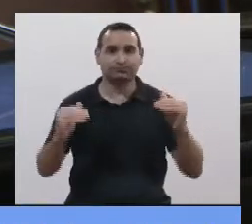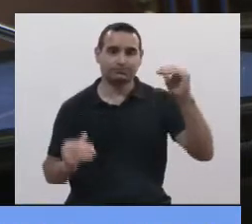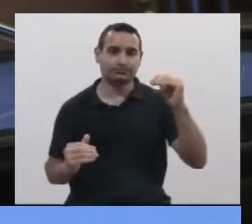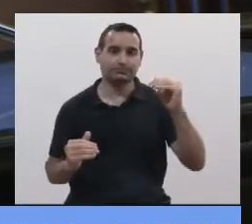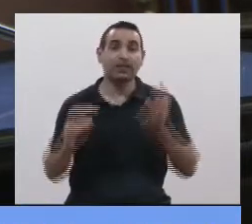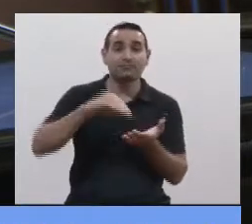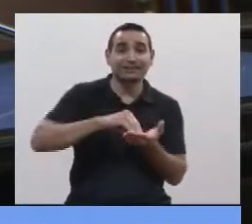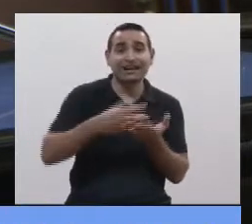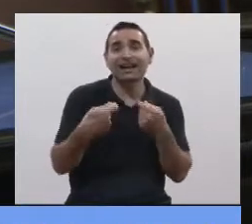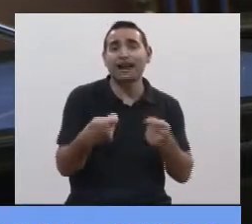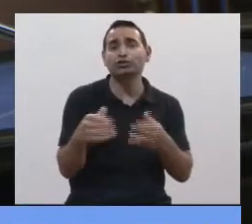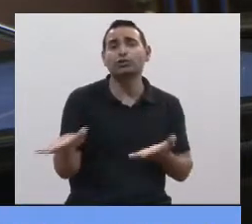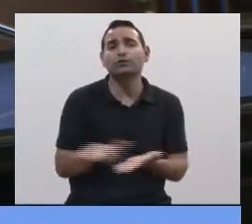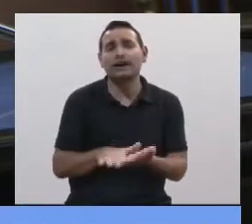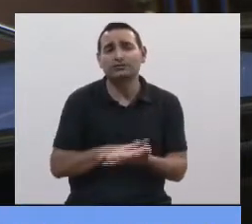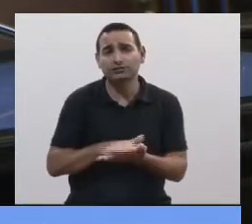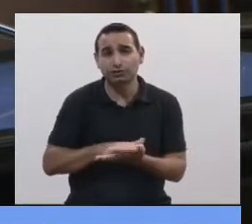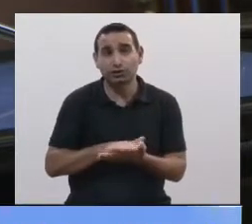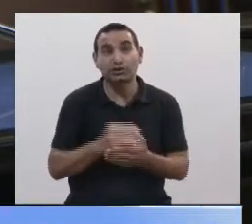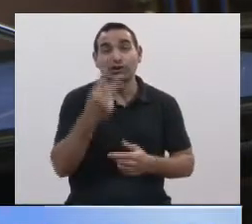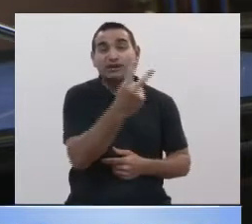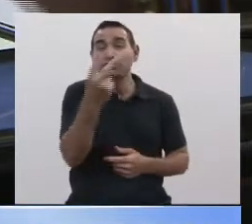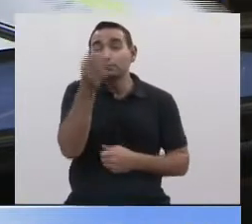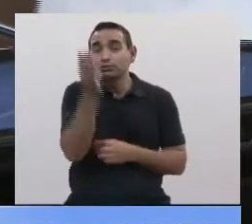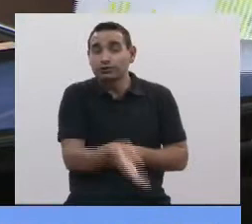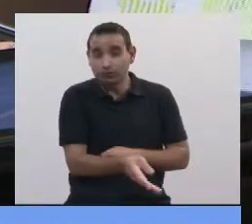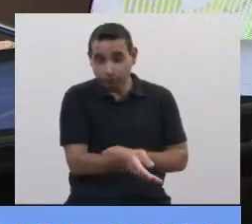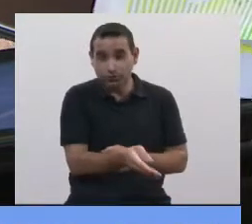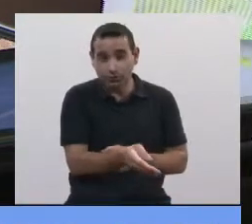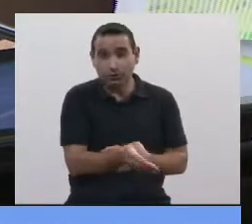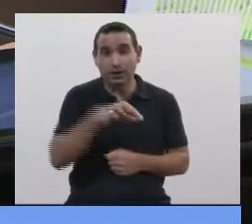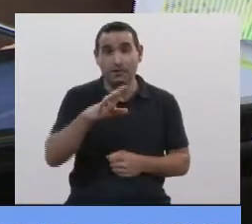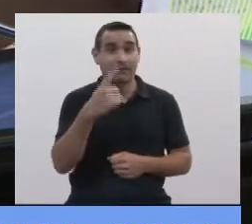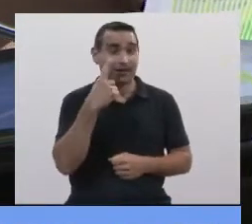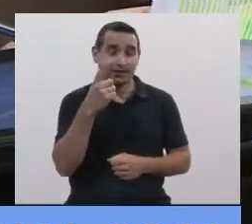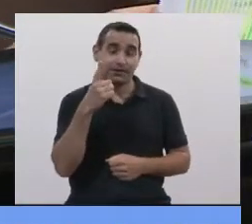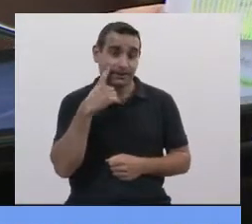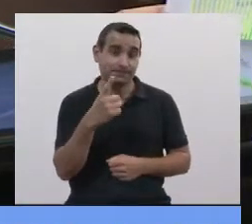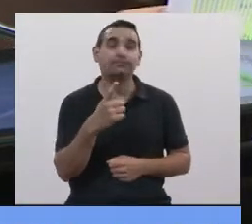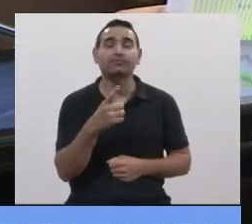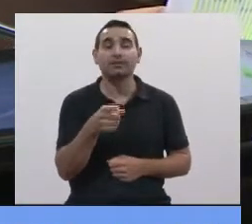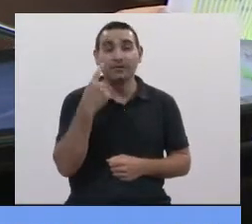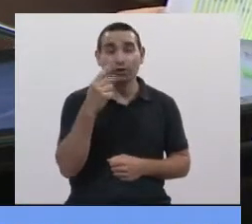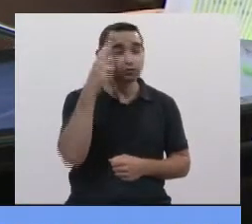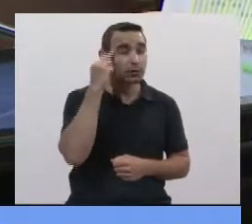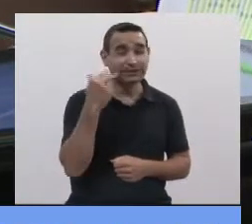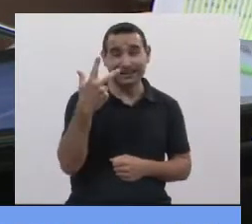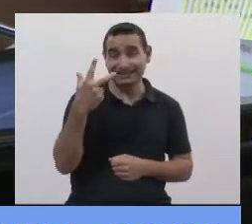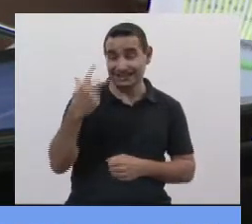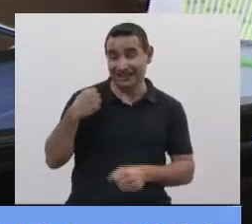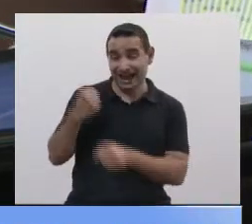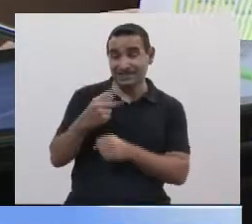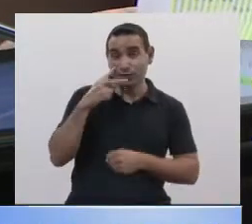El gasto primario, que dice que va a ser del 22% del Producto Bruto. Mire, del 93 al